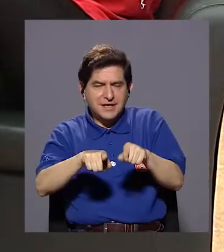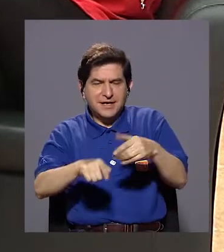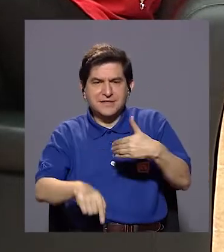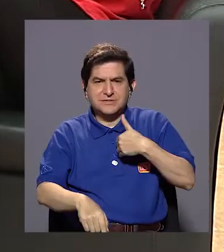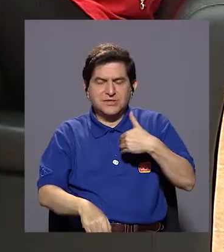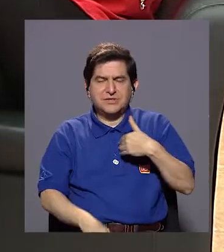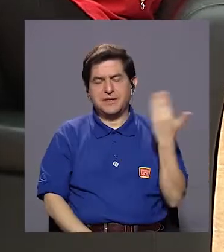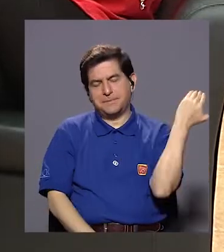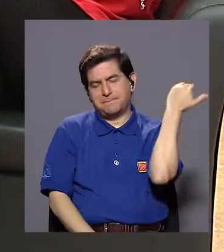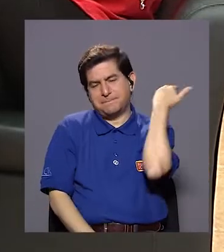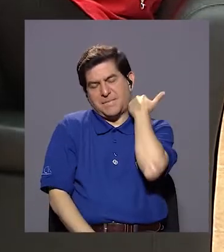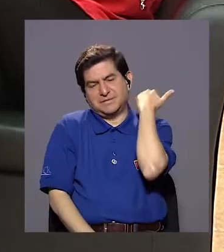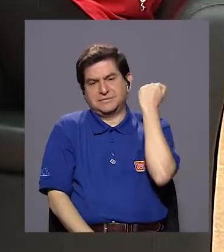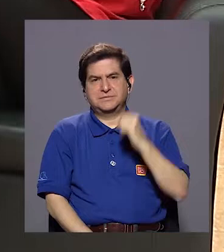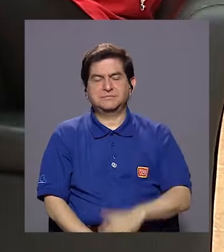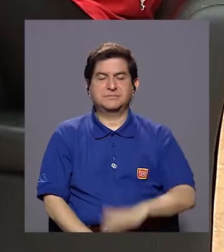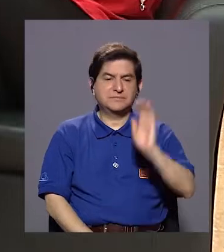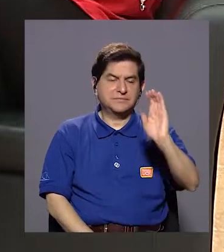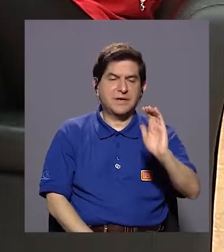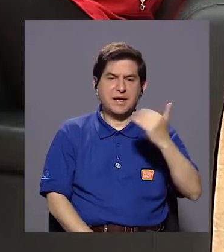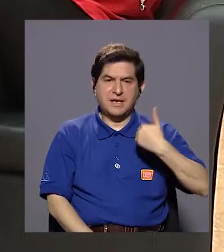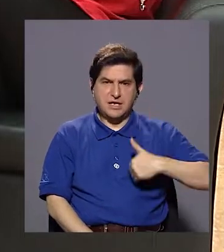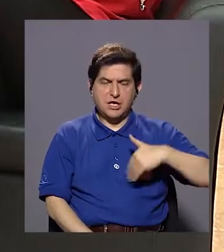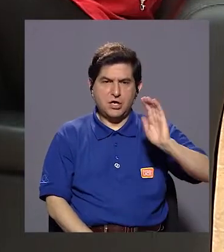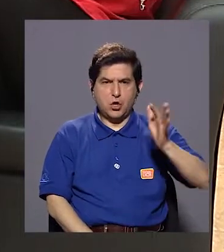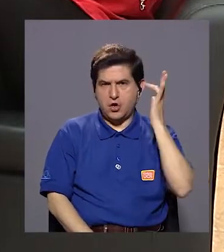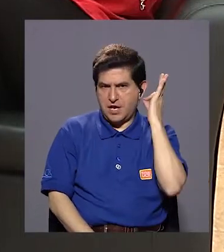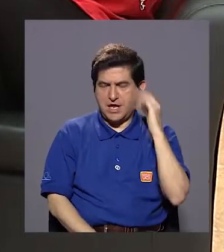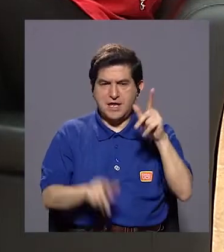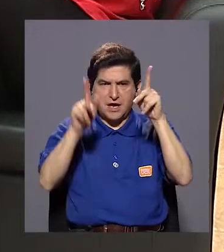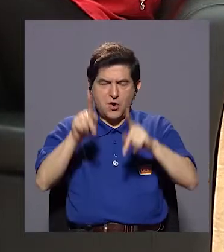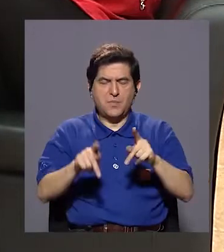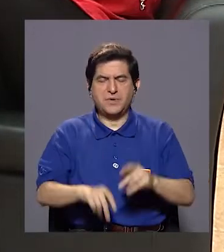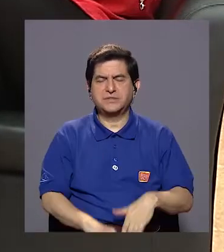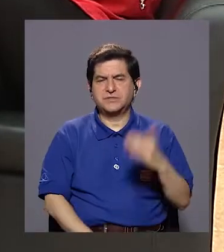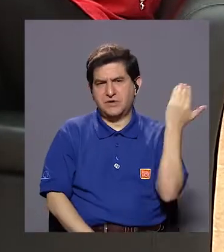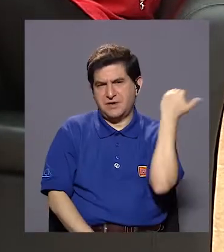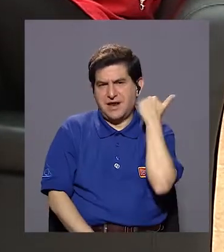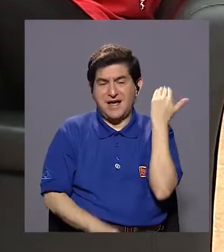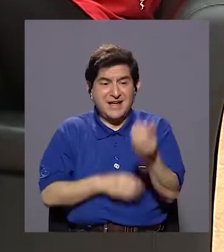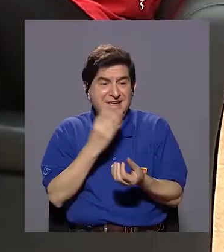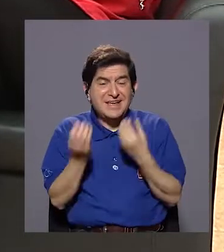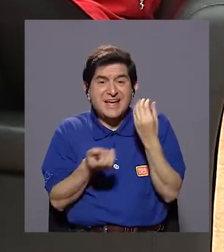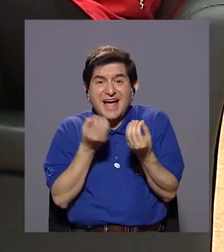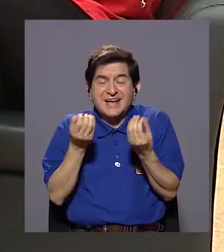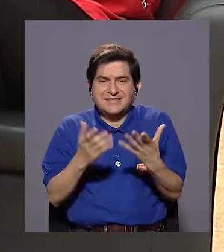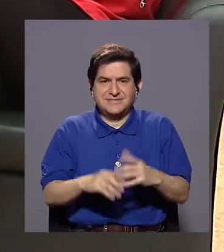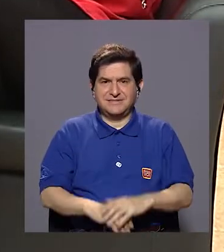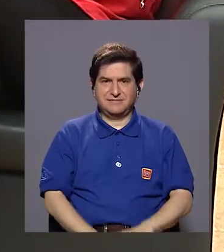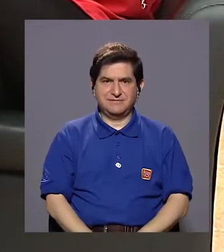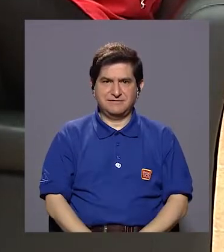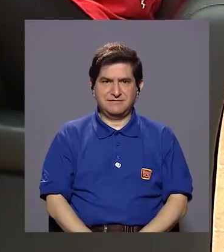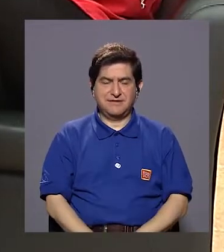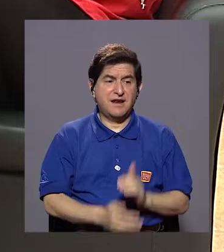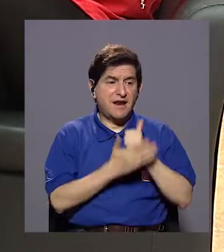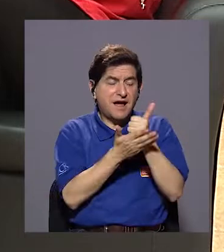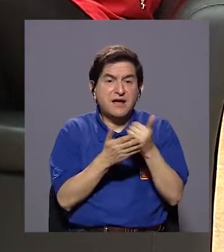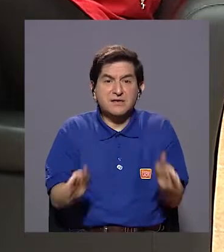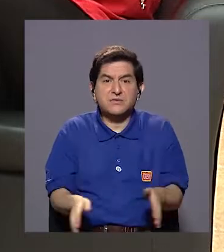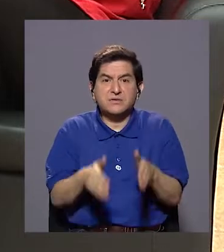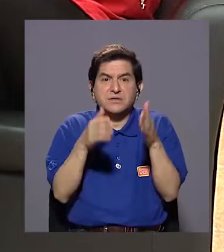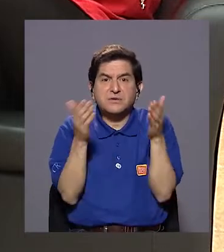la víctima, ¿verdad? El niño, niña, la persona que está siendo víctima, ¿qué hacer con ellos? ¿Cómo ayudarles?